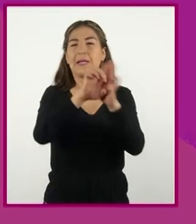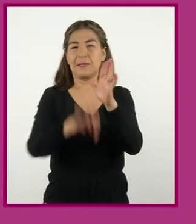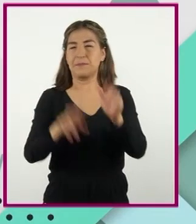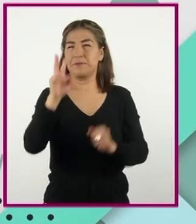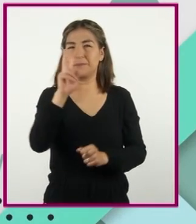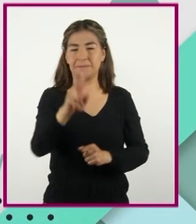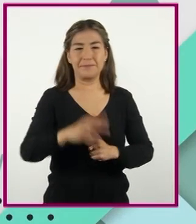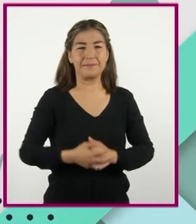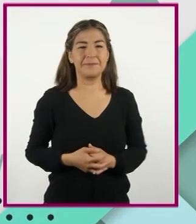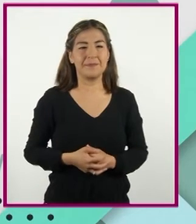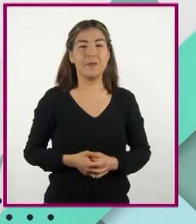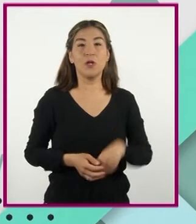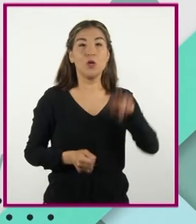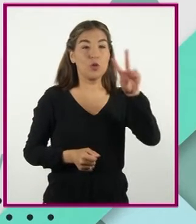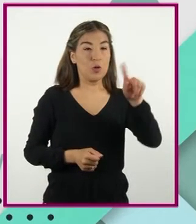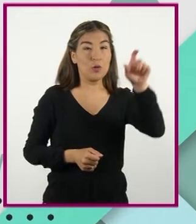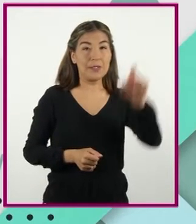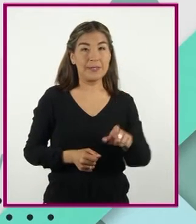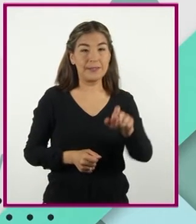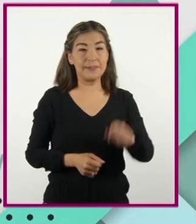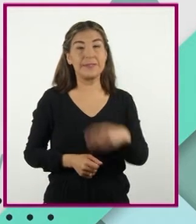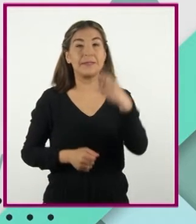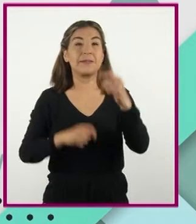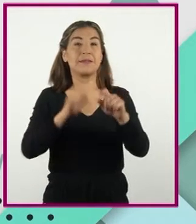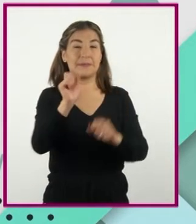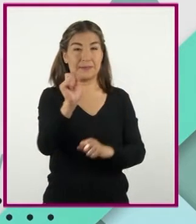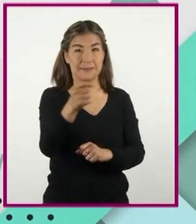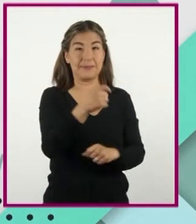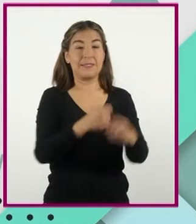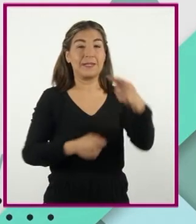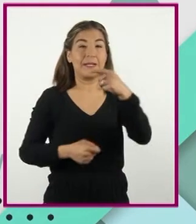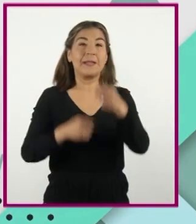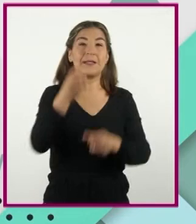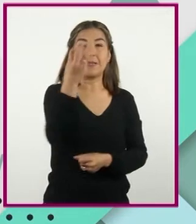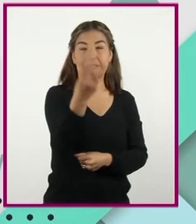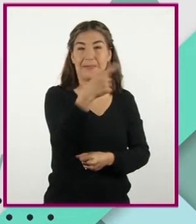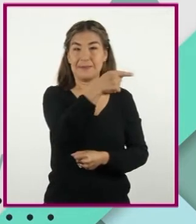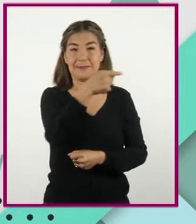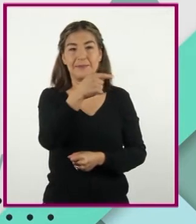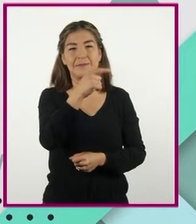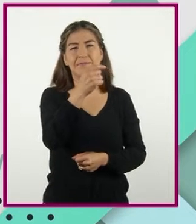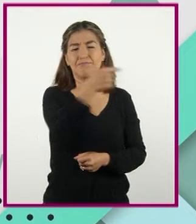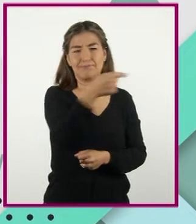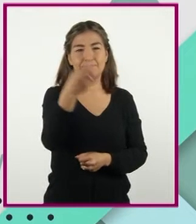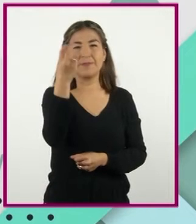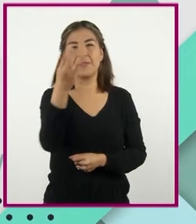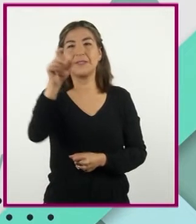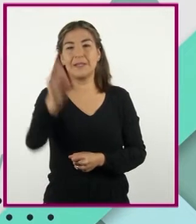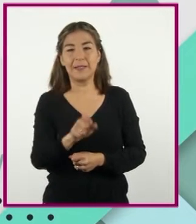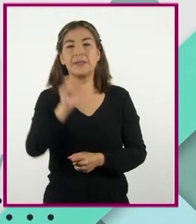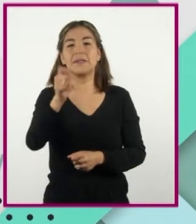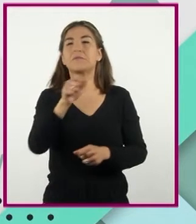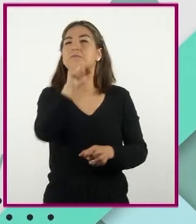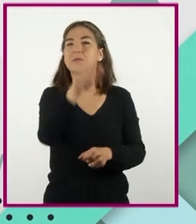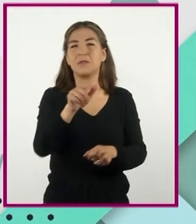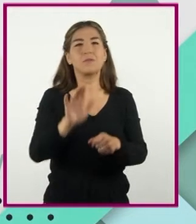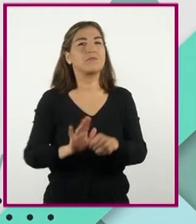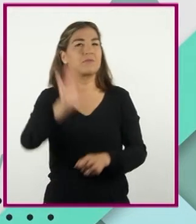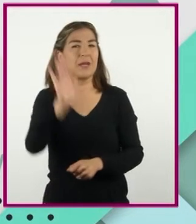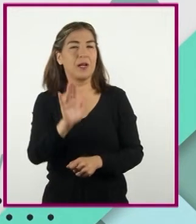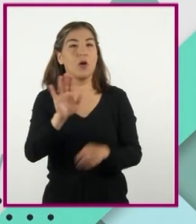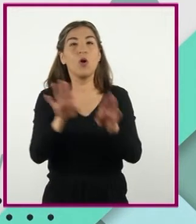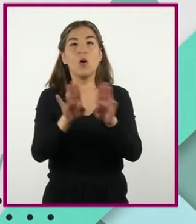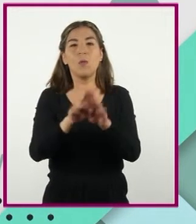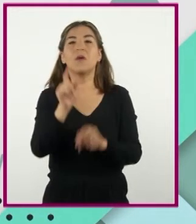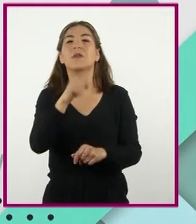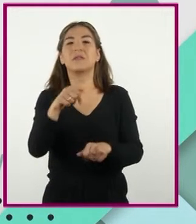siguientes. 2x y 3x negativo son términos semejantes. Tienen la misma literal, elevada al